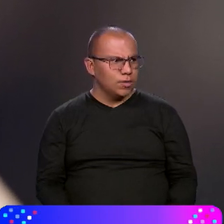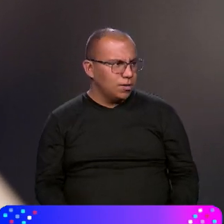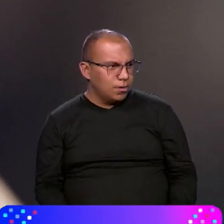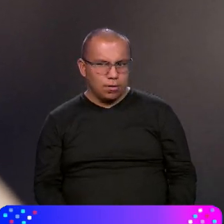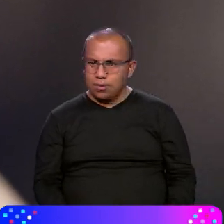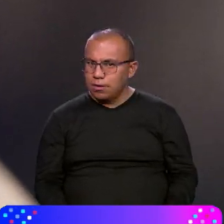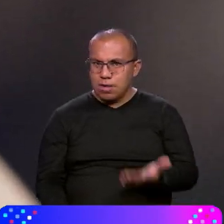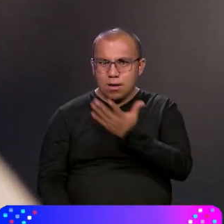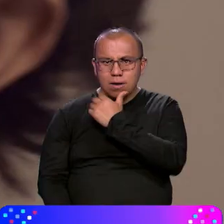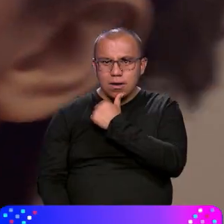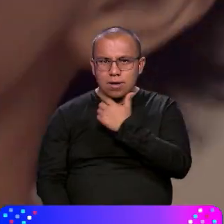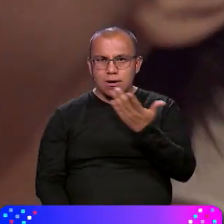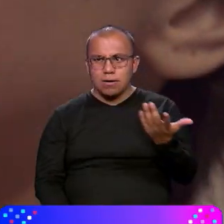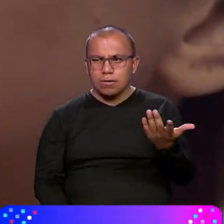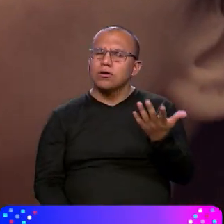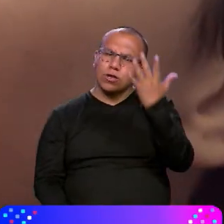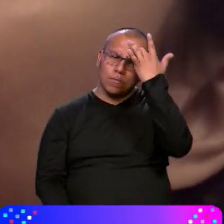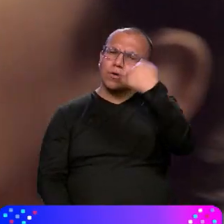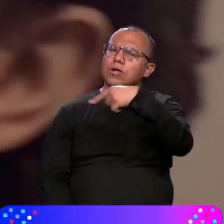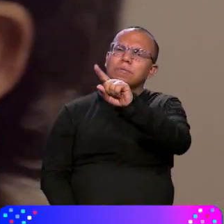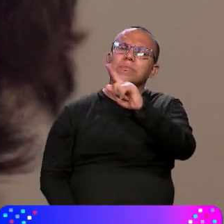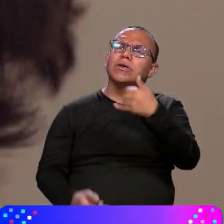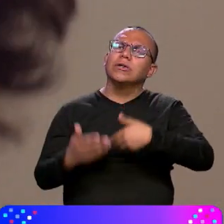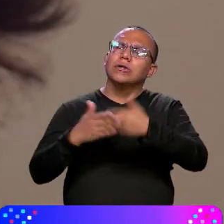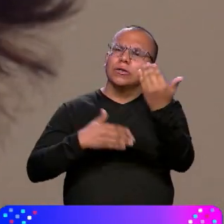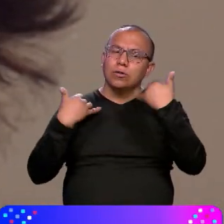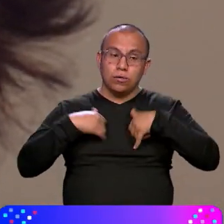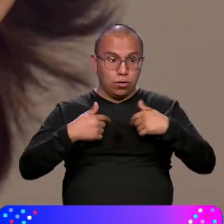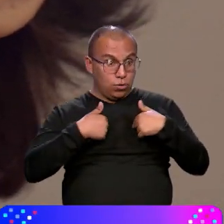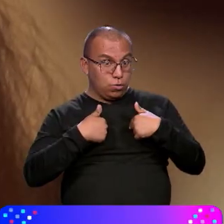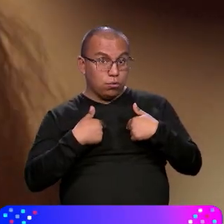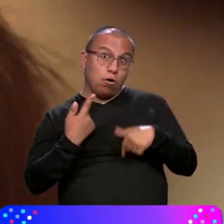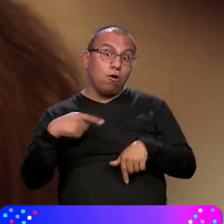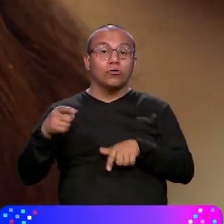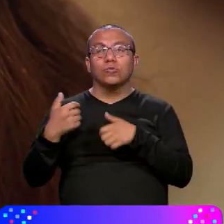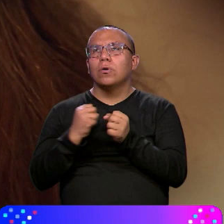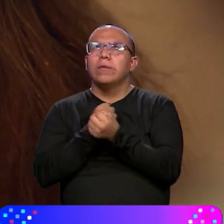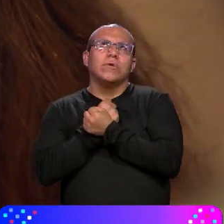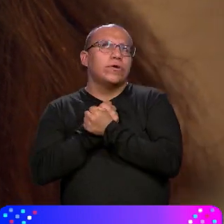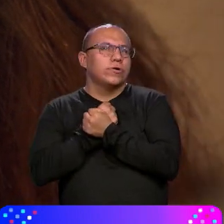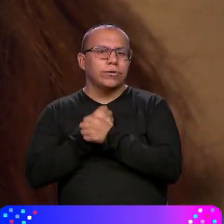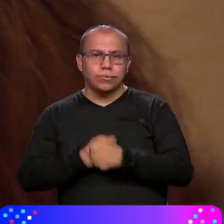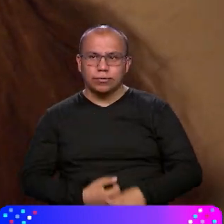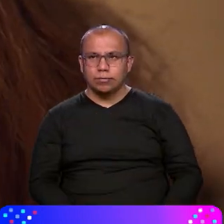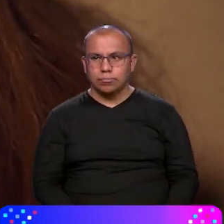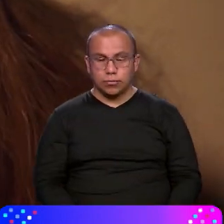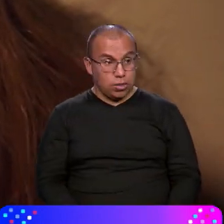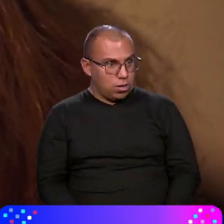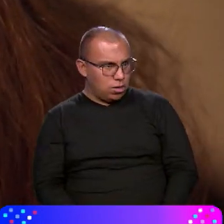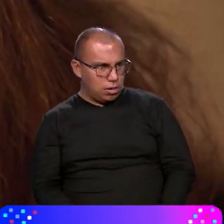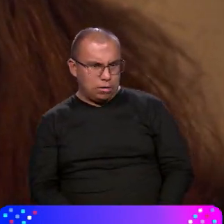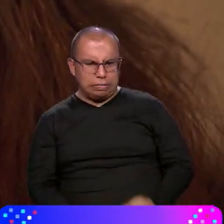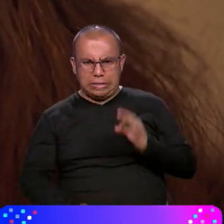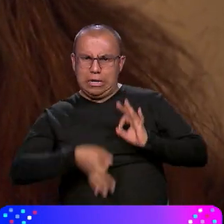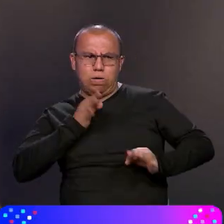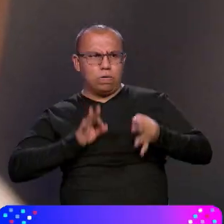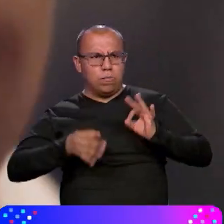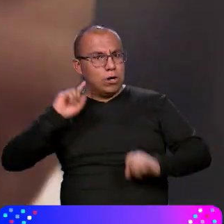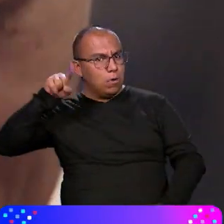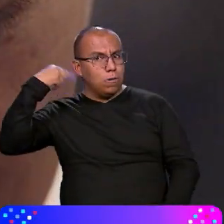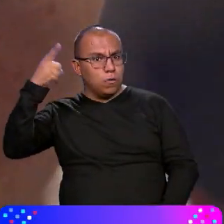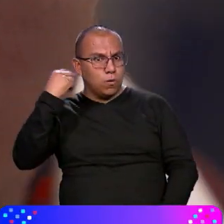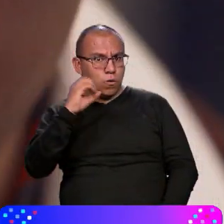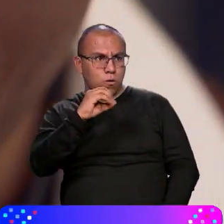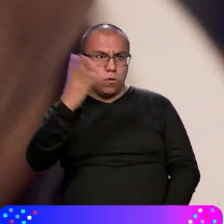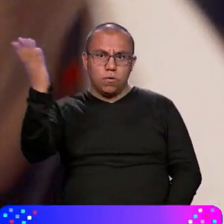¿Nadie? ¿Y por qué no empieza usted con su maleta? ¿Por qué yo? ¿O con la de su crush? ¿Tanta hormona lo tiene tan loco?